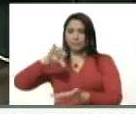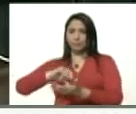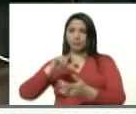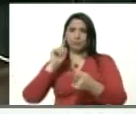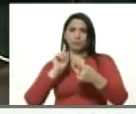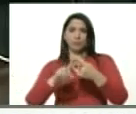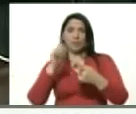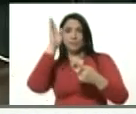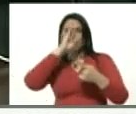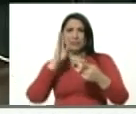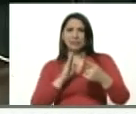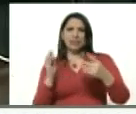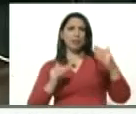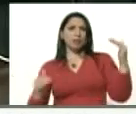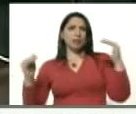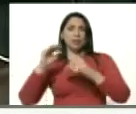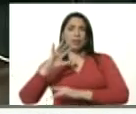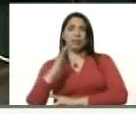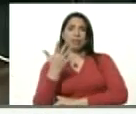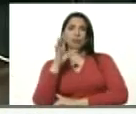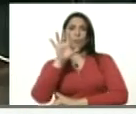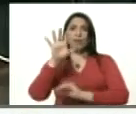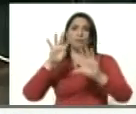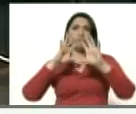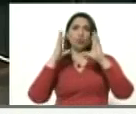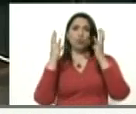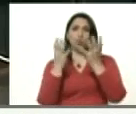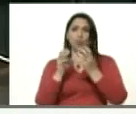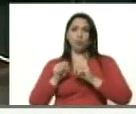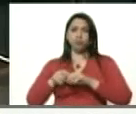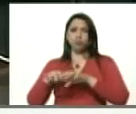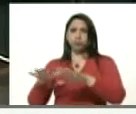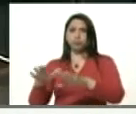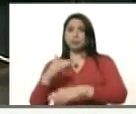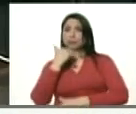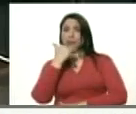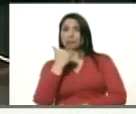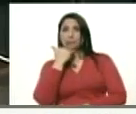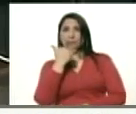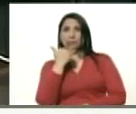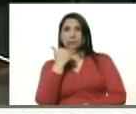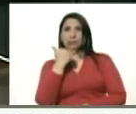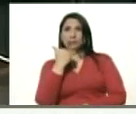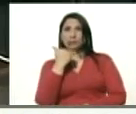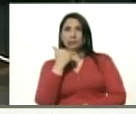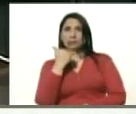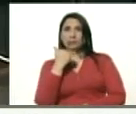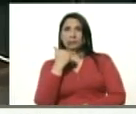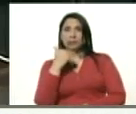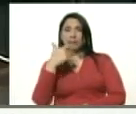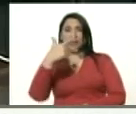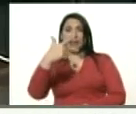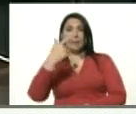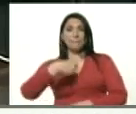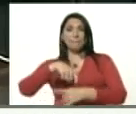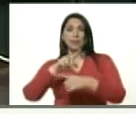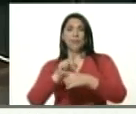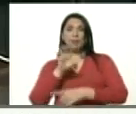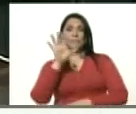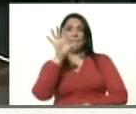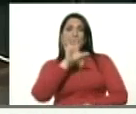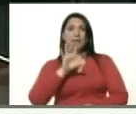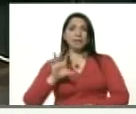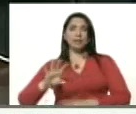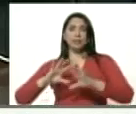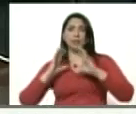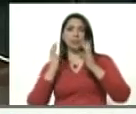Brasil ha subido al quinto país en el mundo y va rumbo a ser de los 3 primeros países del mundo con